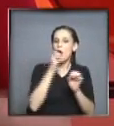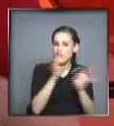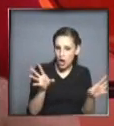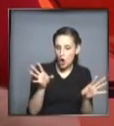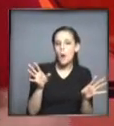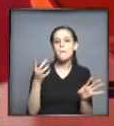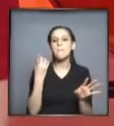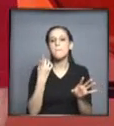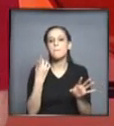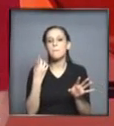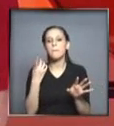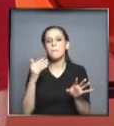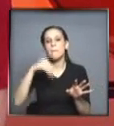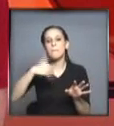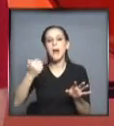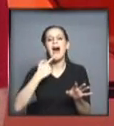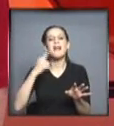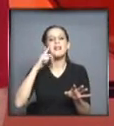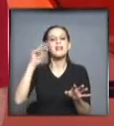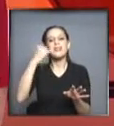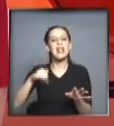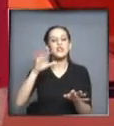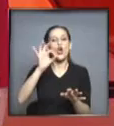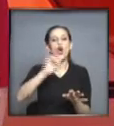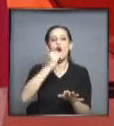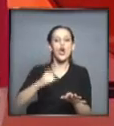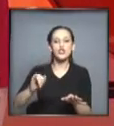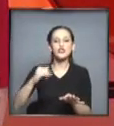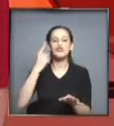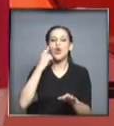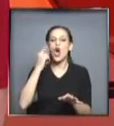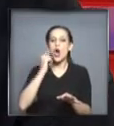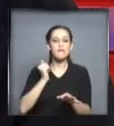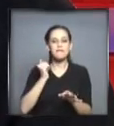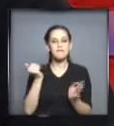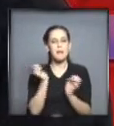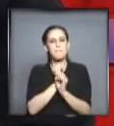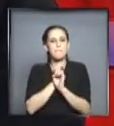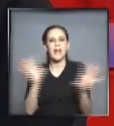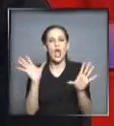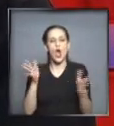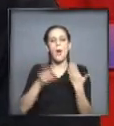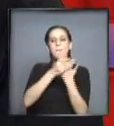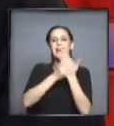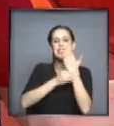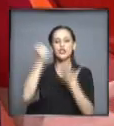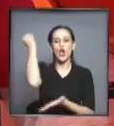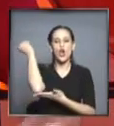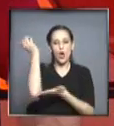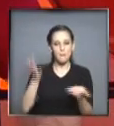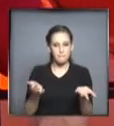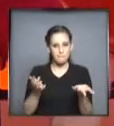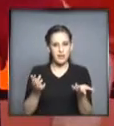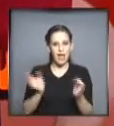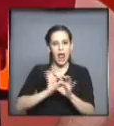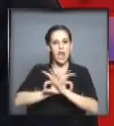de las expresiones... ¿Qué merece Martínez de Hoz a vos? Martínez de Hoz fue uno de los peores ministros de Economía. En realidad, ningún ministro de Economía